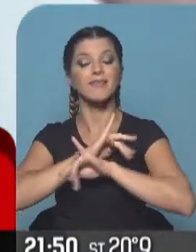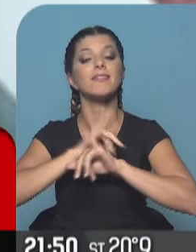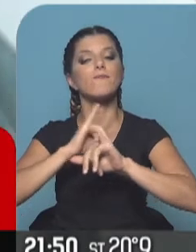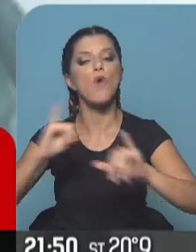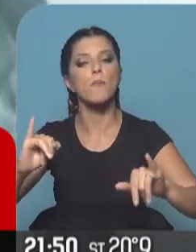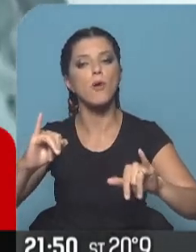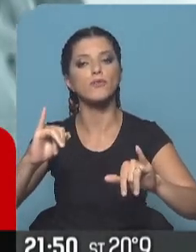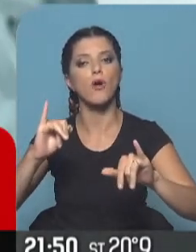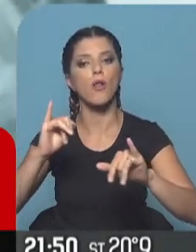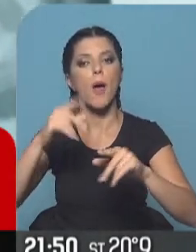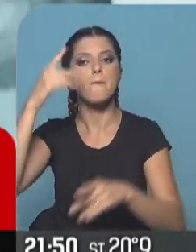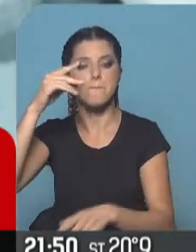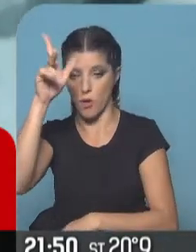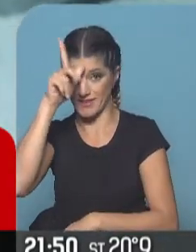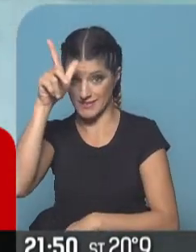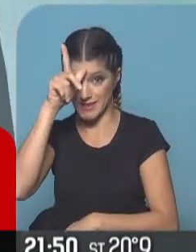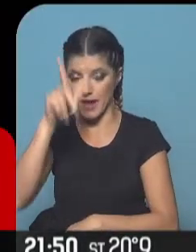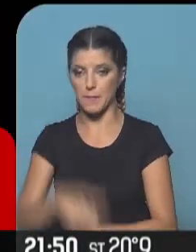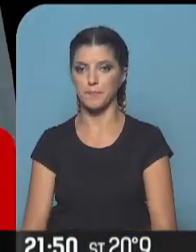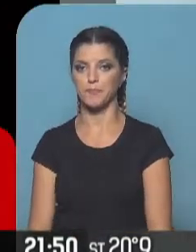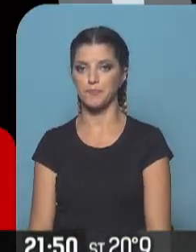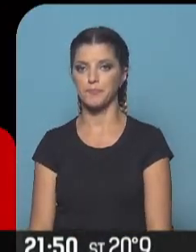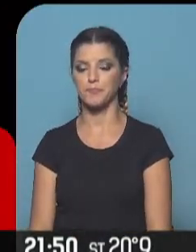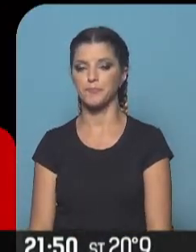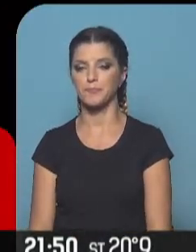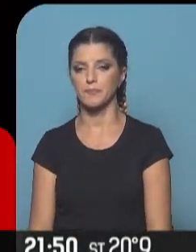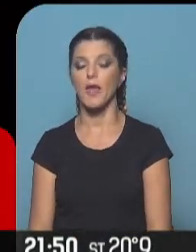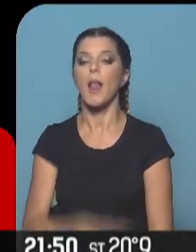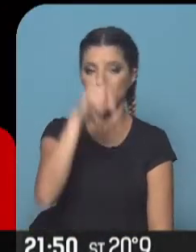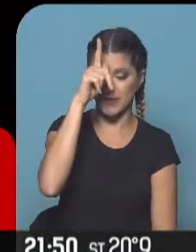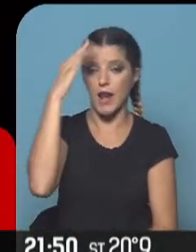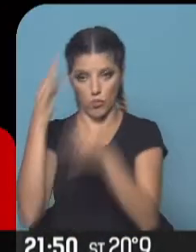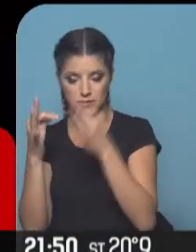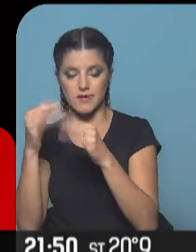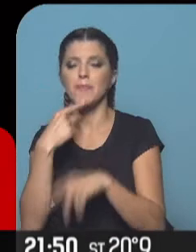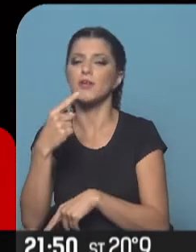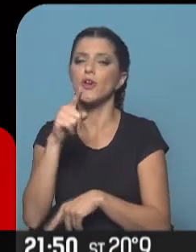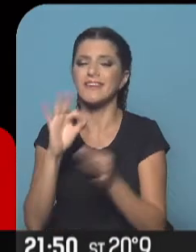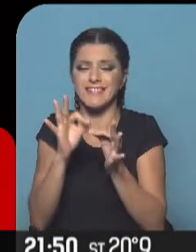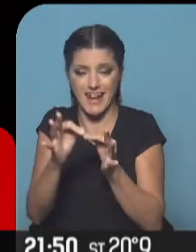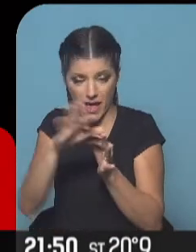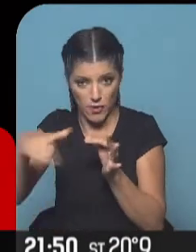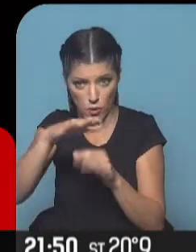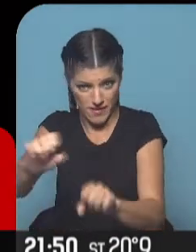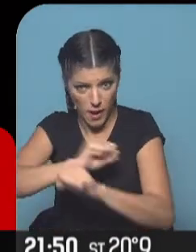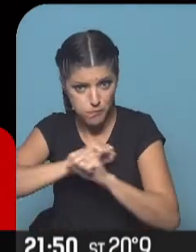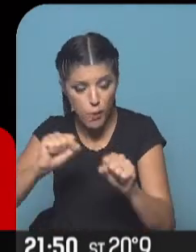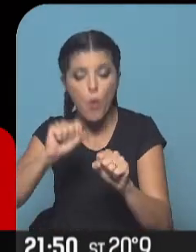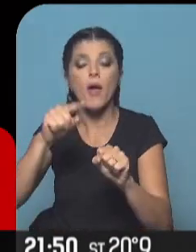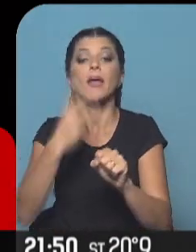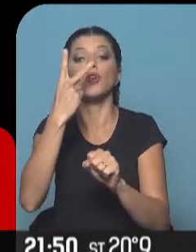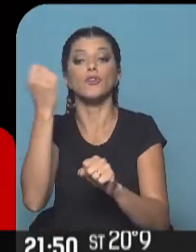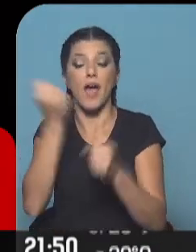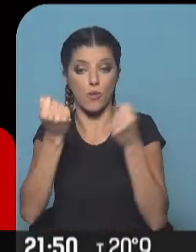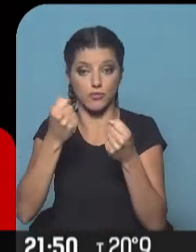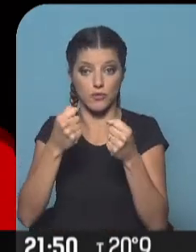fuentes policiales que se acercaron junto con las judiciales. Dijeron que cerca de la detonación, donde además se incendiaron dos autos,